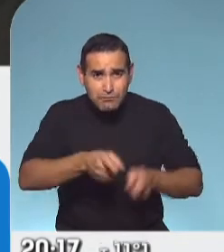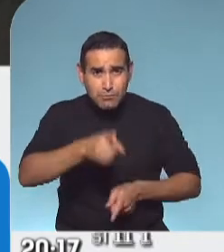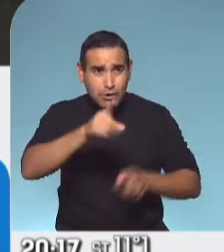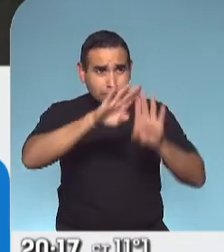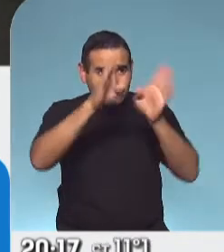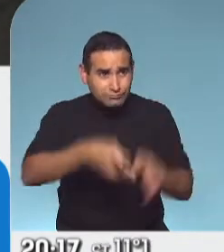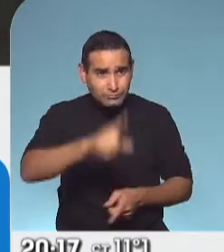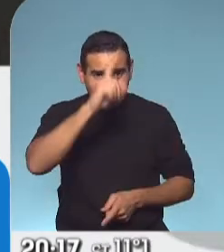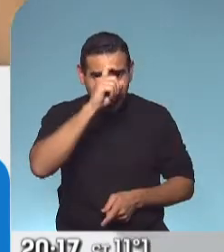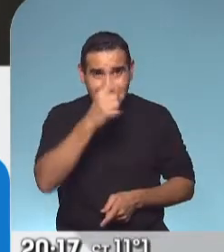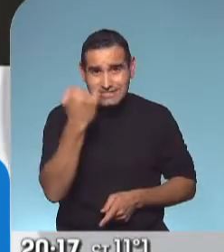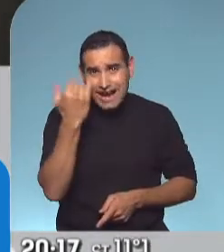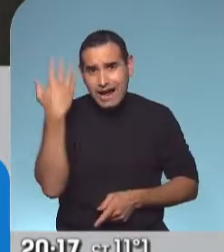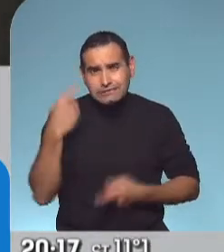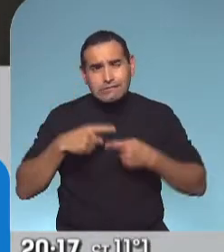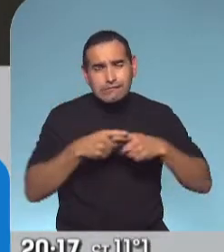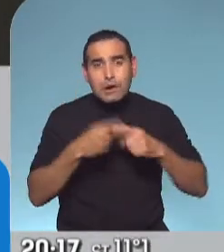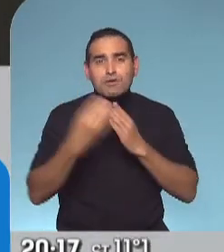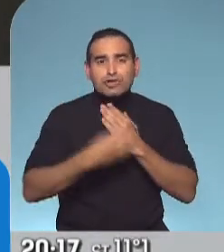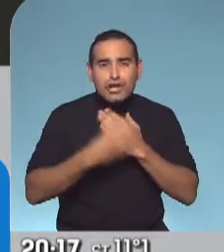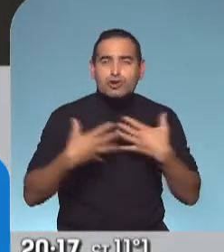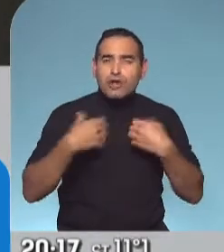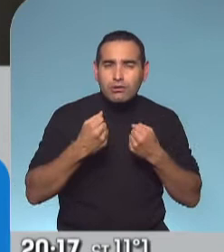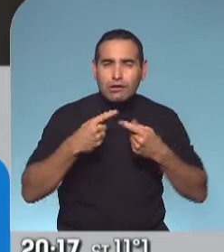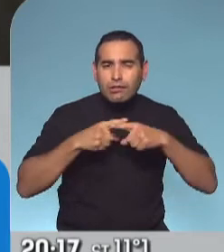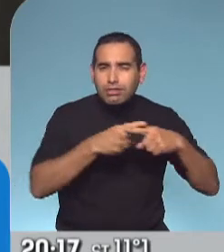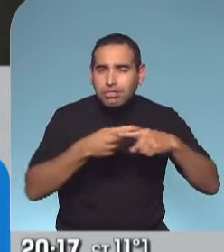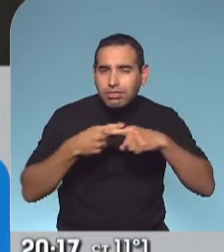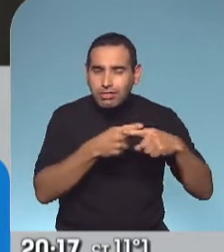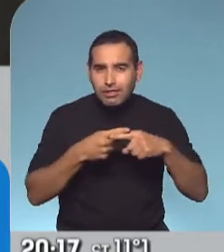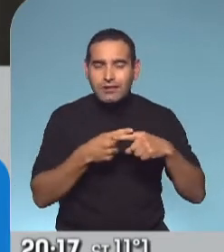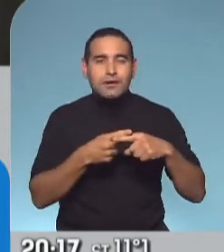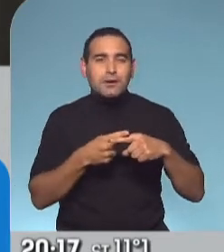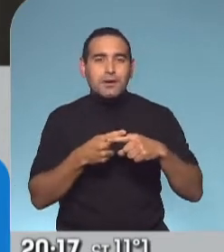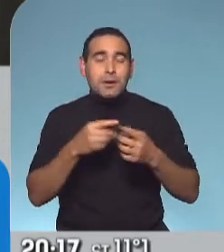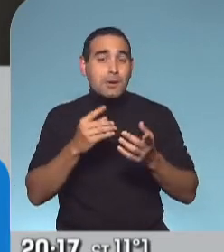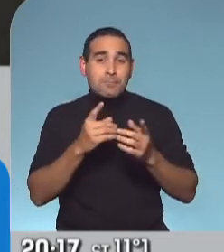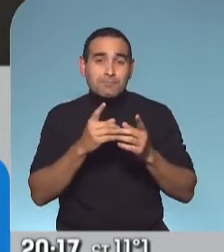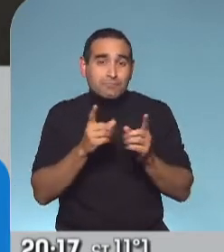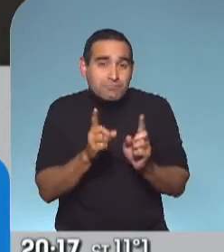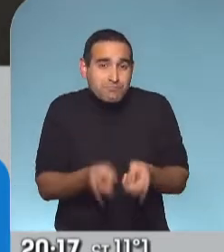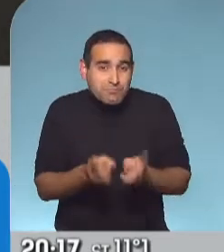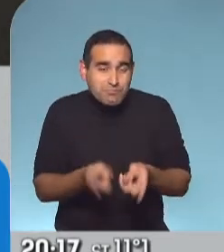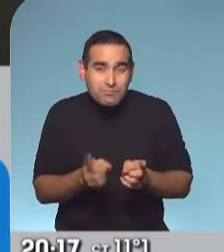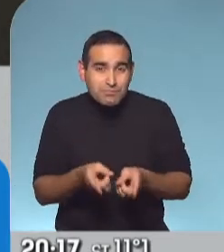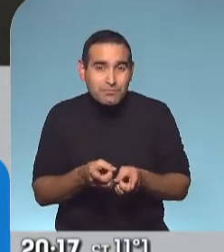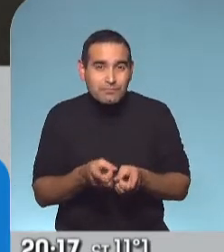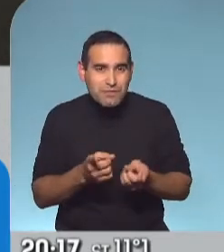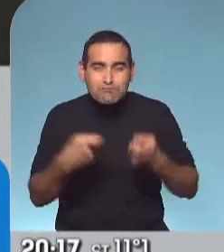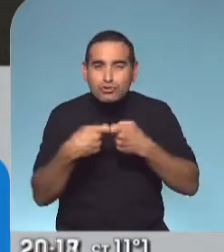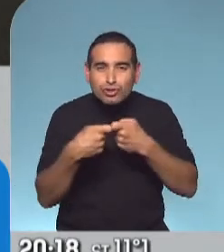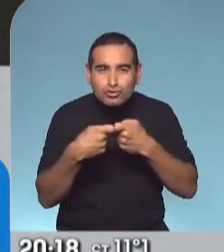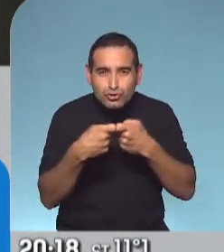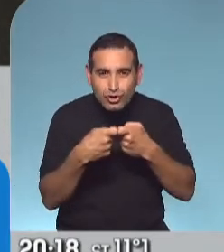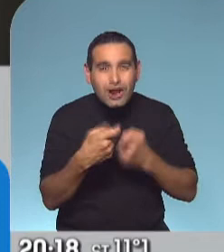habíamos discutido en el Ministerio de Salud y con la misma asociación